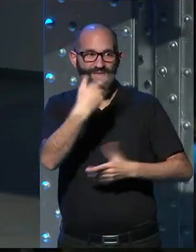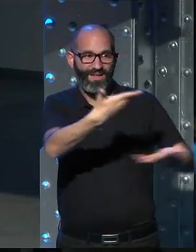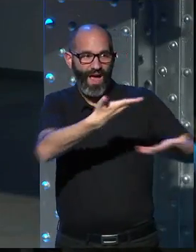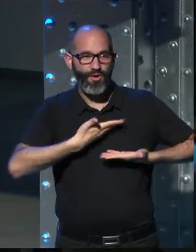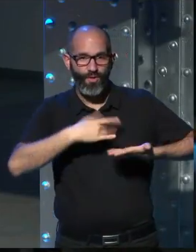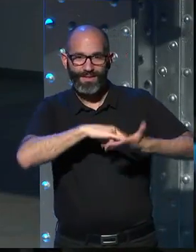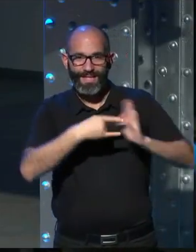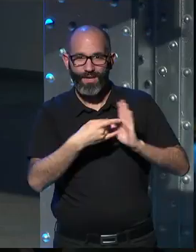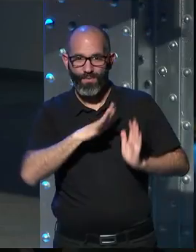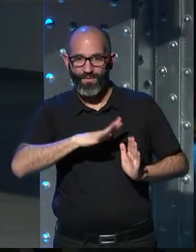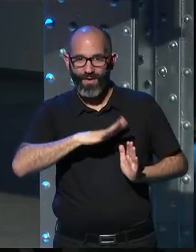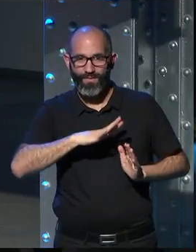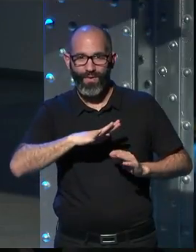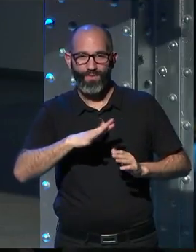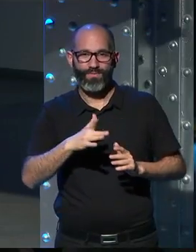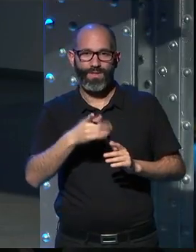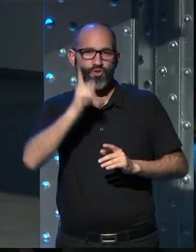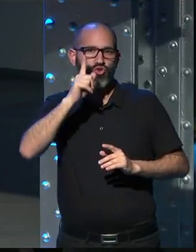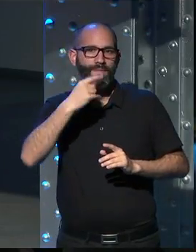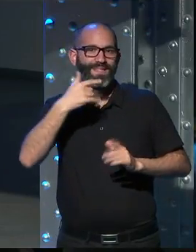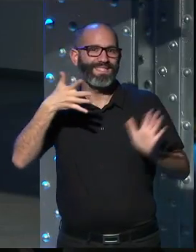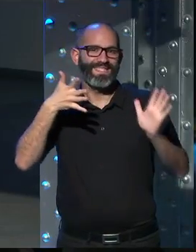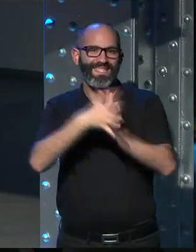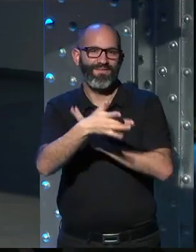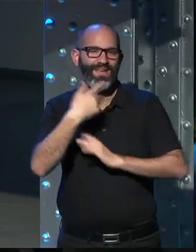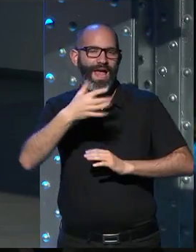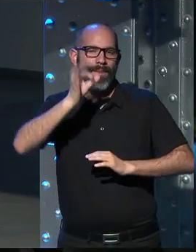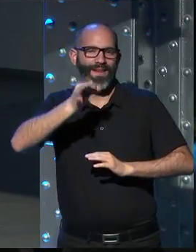asistencia técnica. Esto solamente es una ilusión.